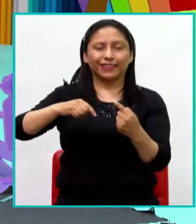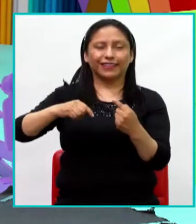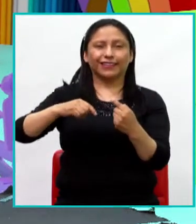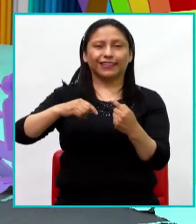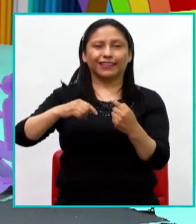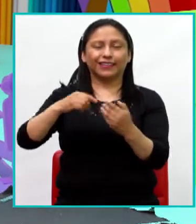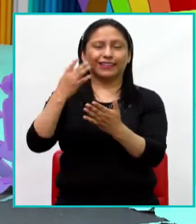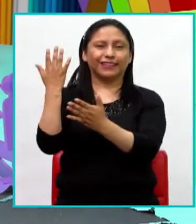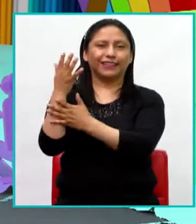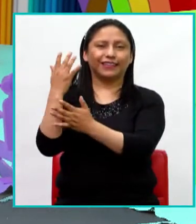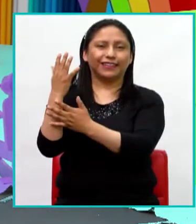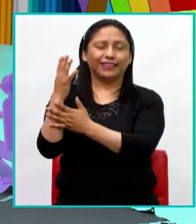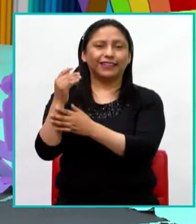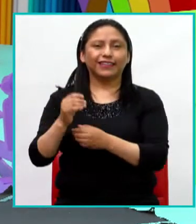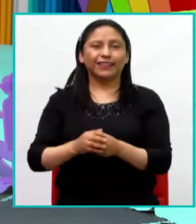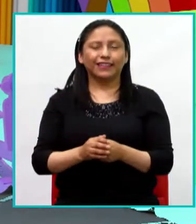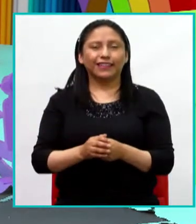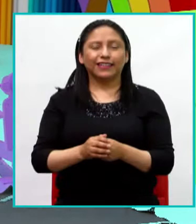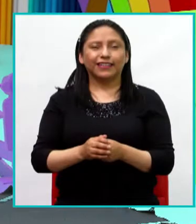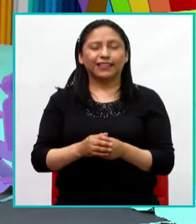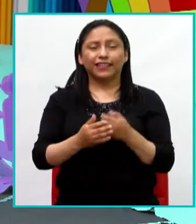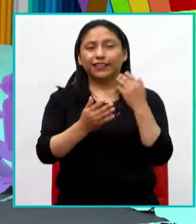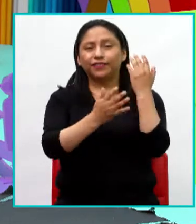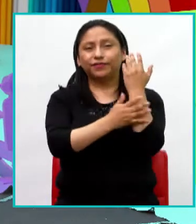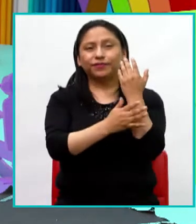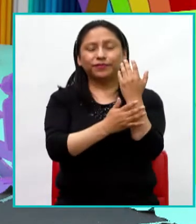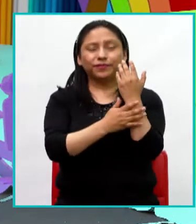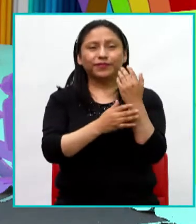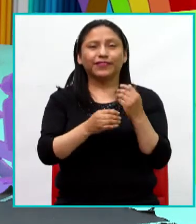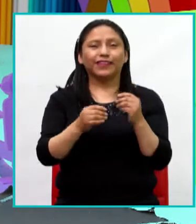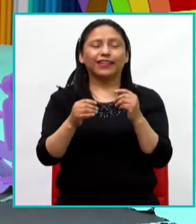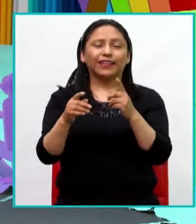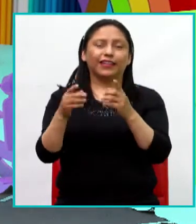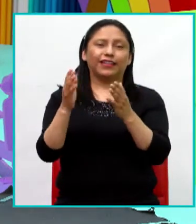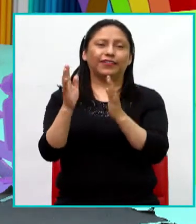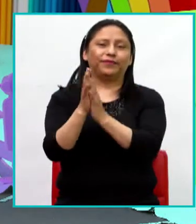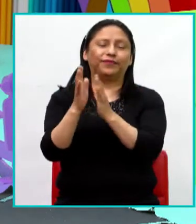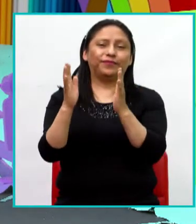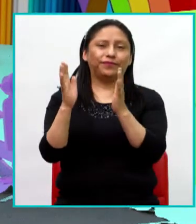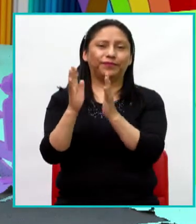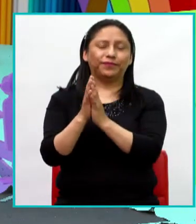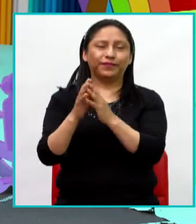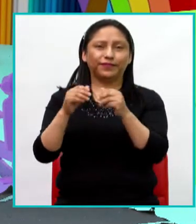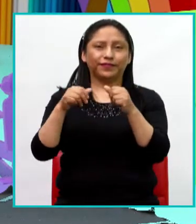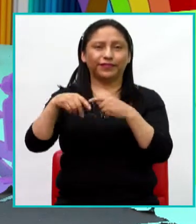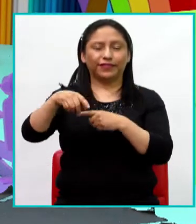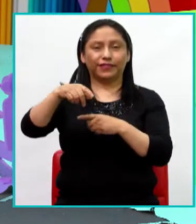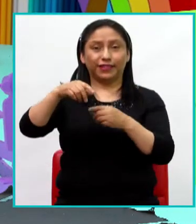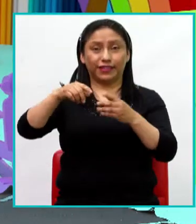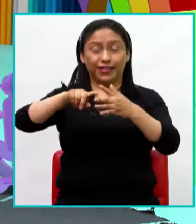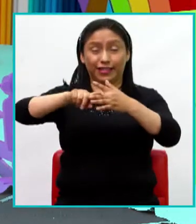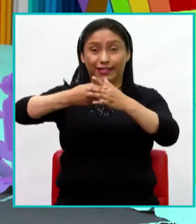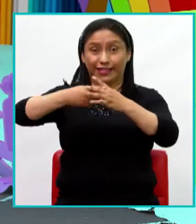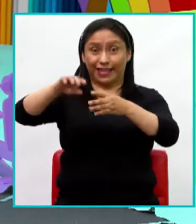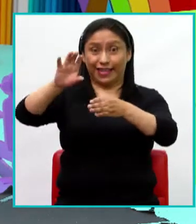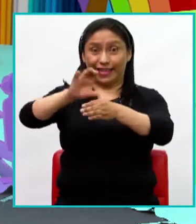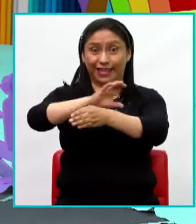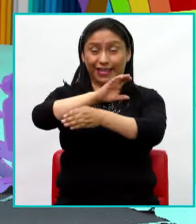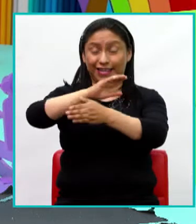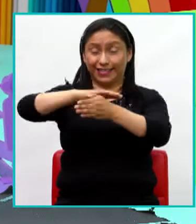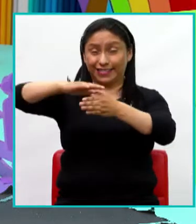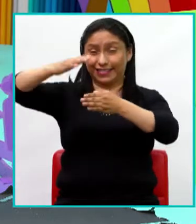Todos aplaudiendo aquí, todos aplaudiendo allá. Aplaudo, aplaudo, aplaudo y esta canción se va a